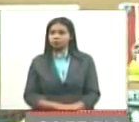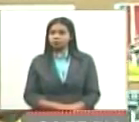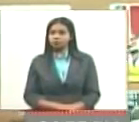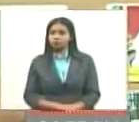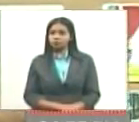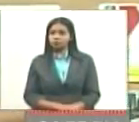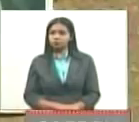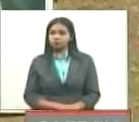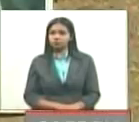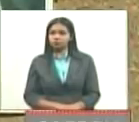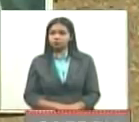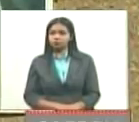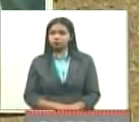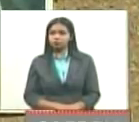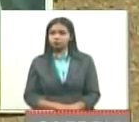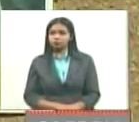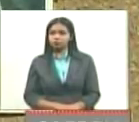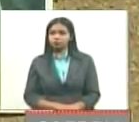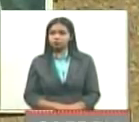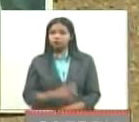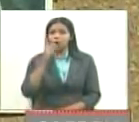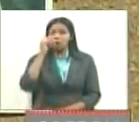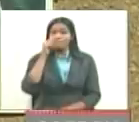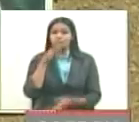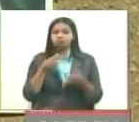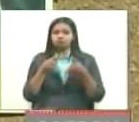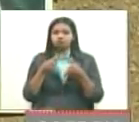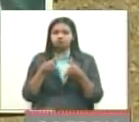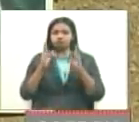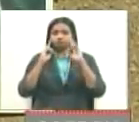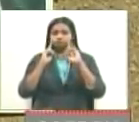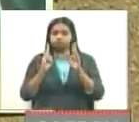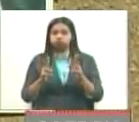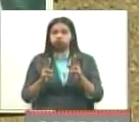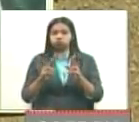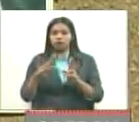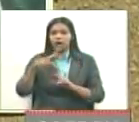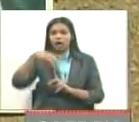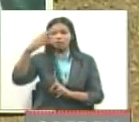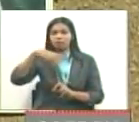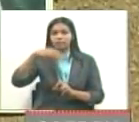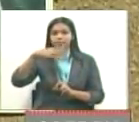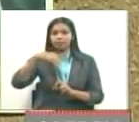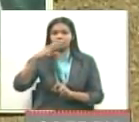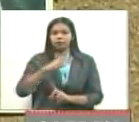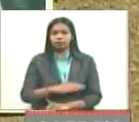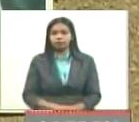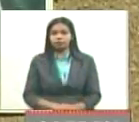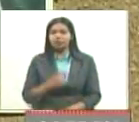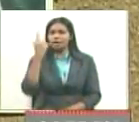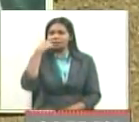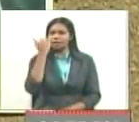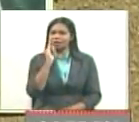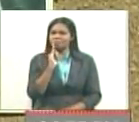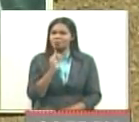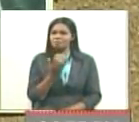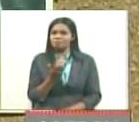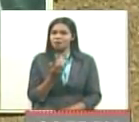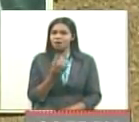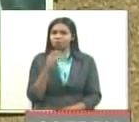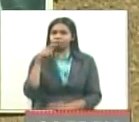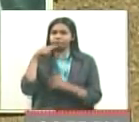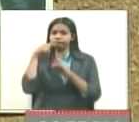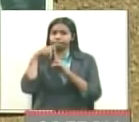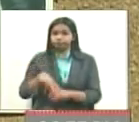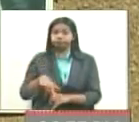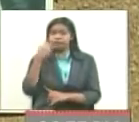Y está otro, distribuidor Altamira. Guillermo Luce. ¿De qué es esta cara? De derrota